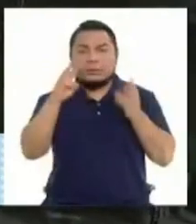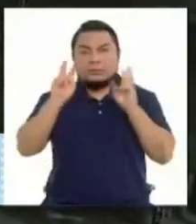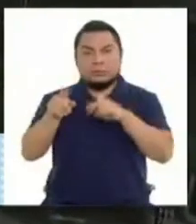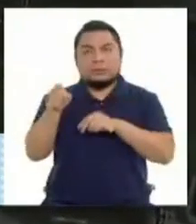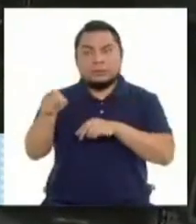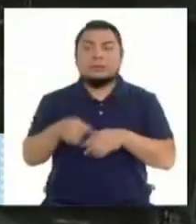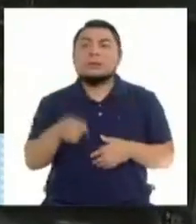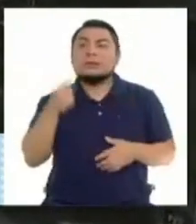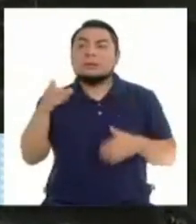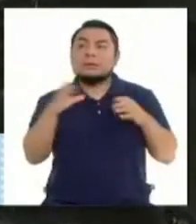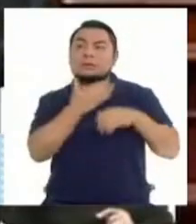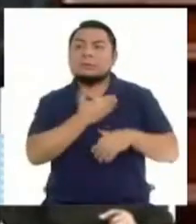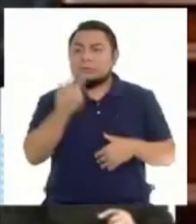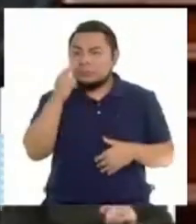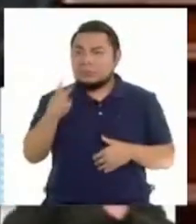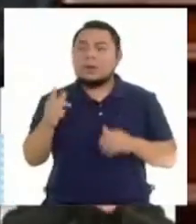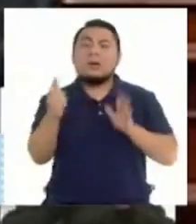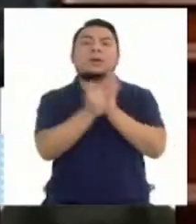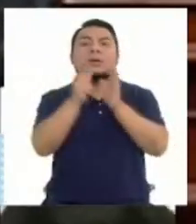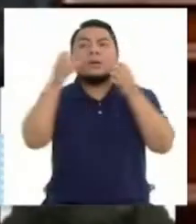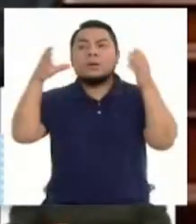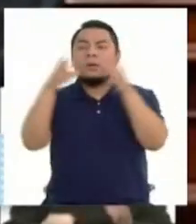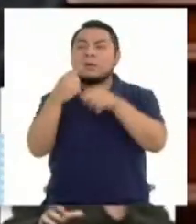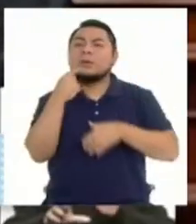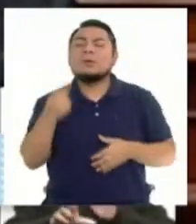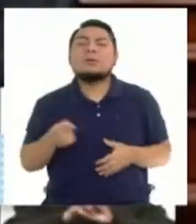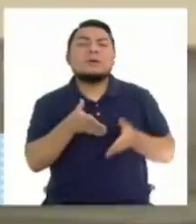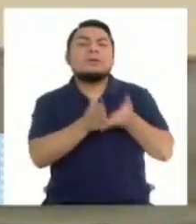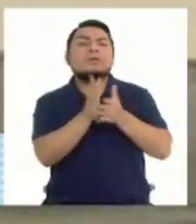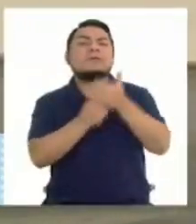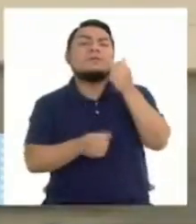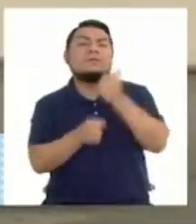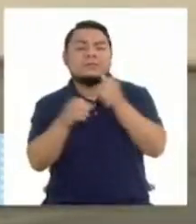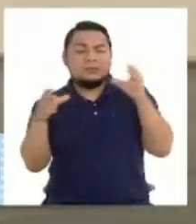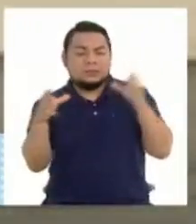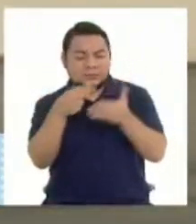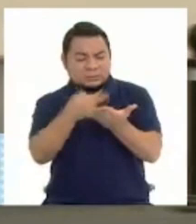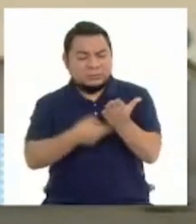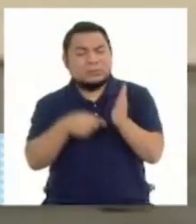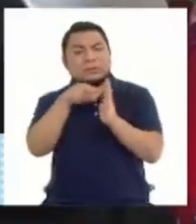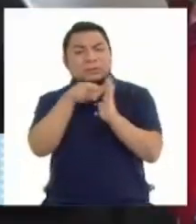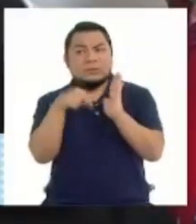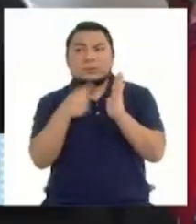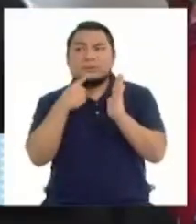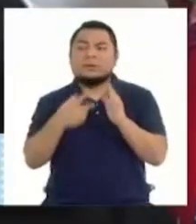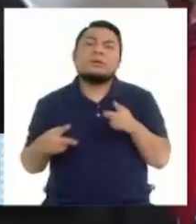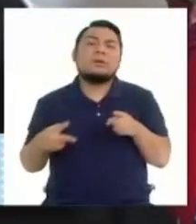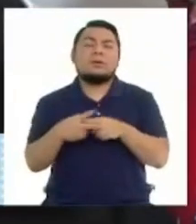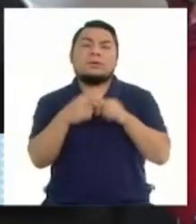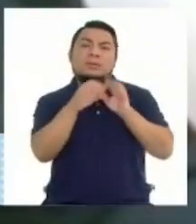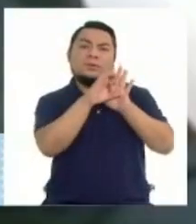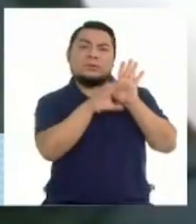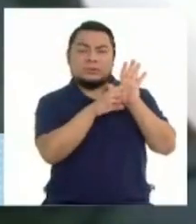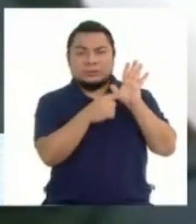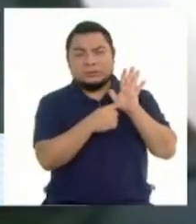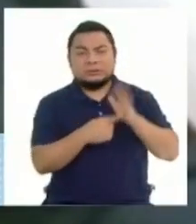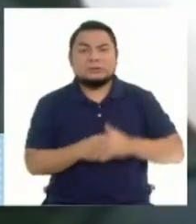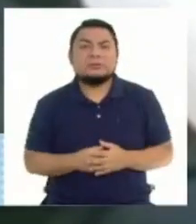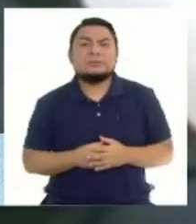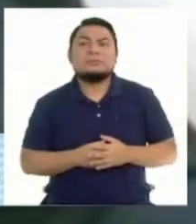que el ejecutivo observará la ley del congreso que interpreta la cuestión de confianza normal que asegura viola la constitución